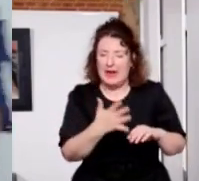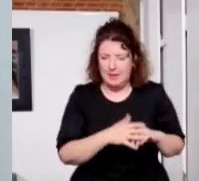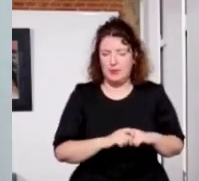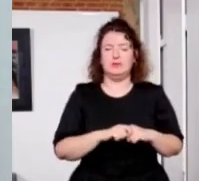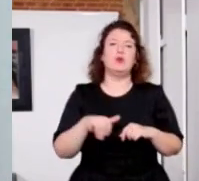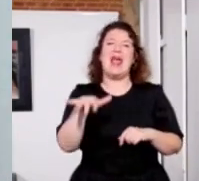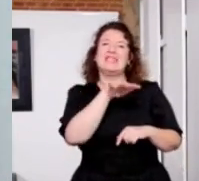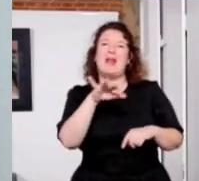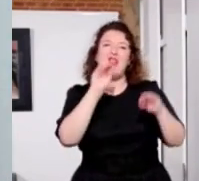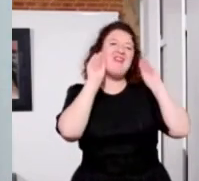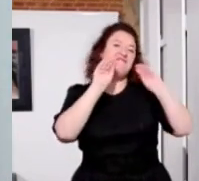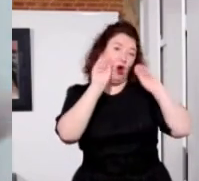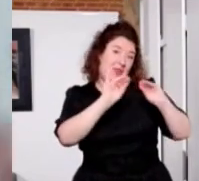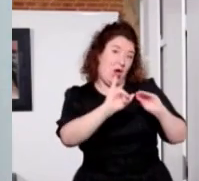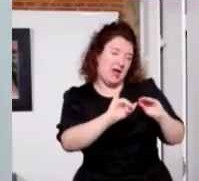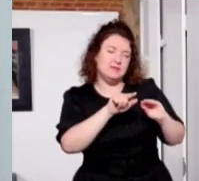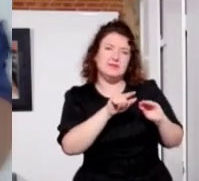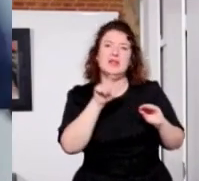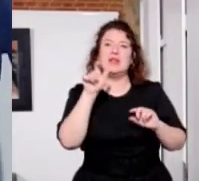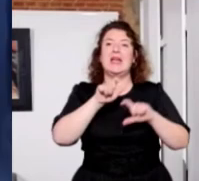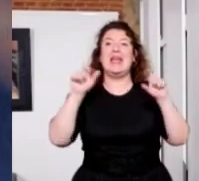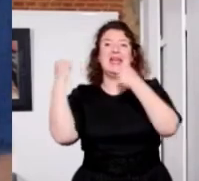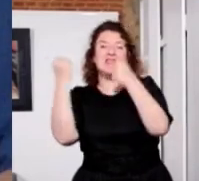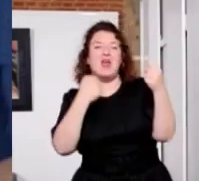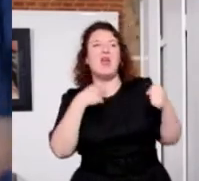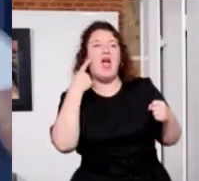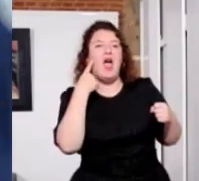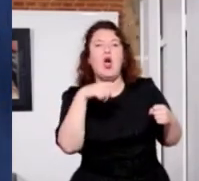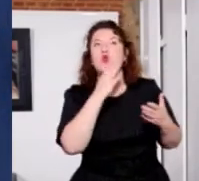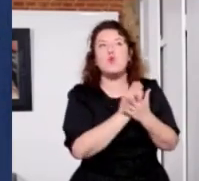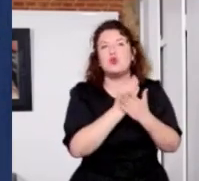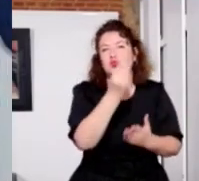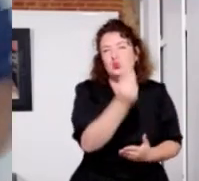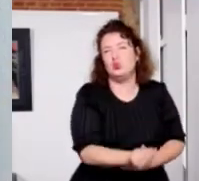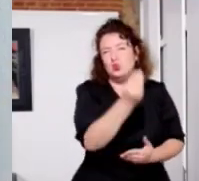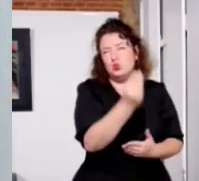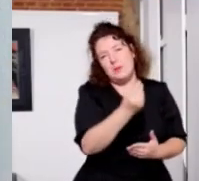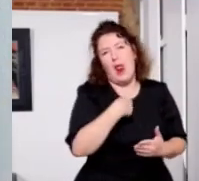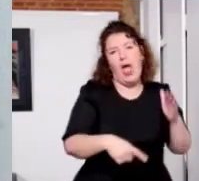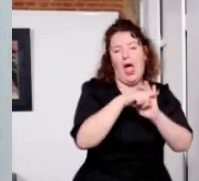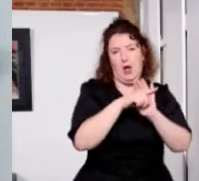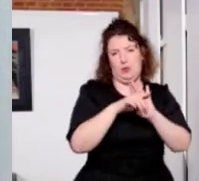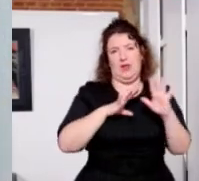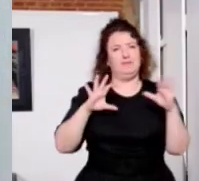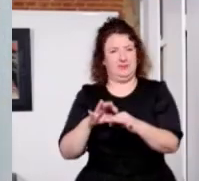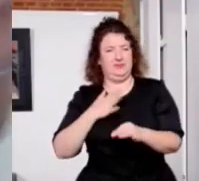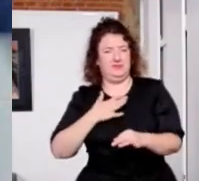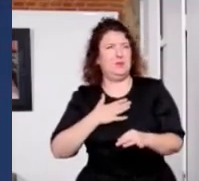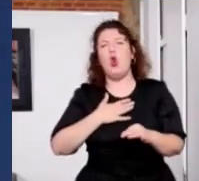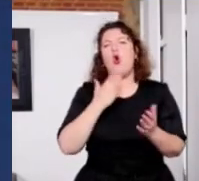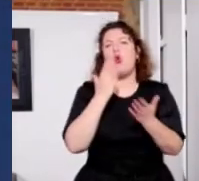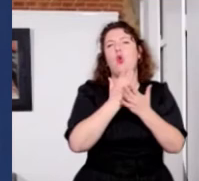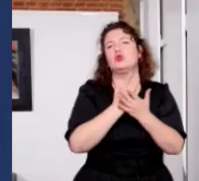espacio de formación que permitirá a las entidades encontrar el mejor curso para su actividad. Pero no un curso que ofrezca